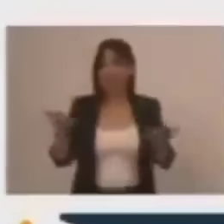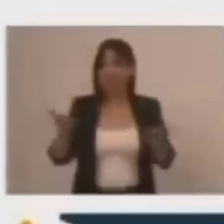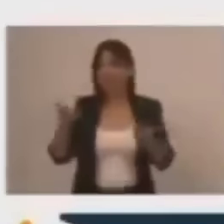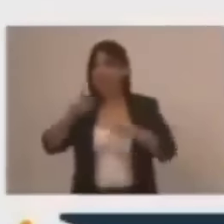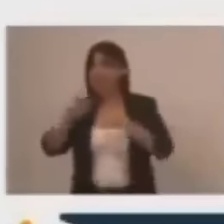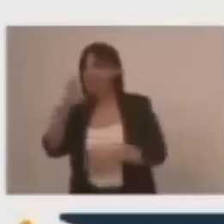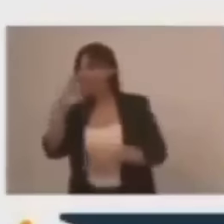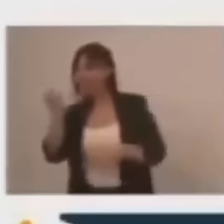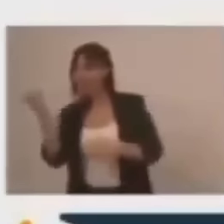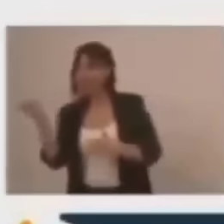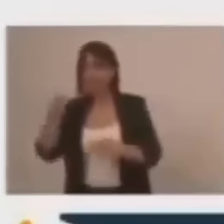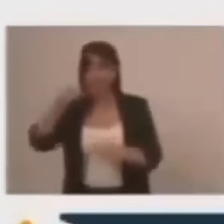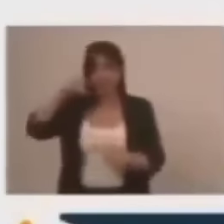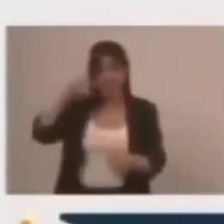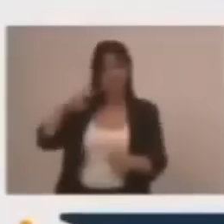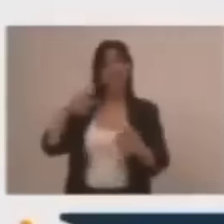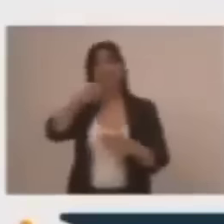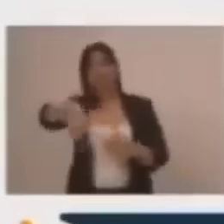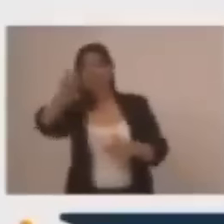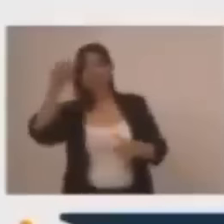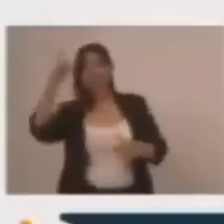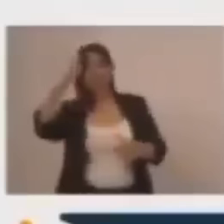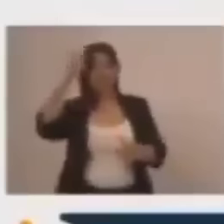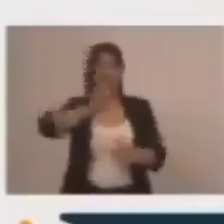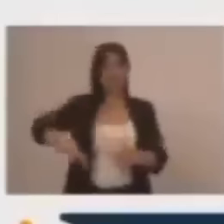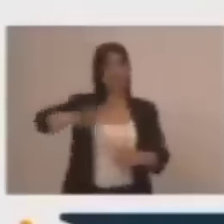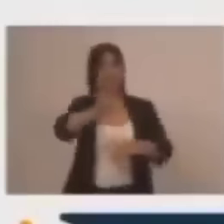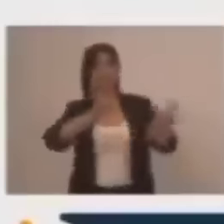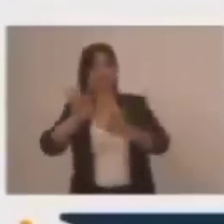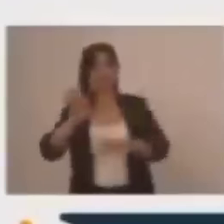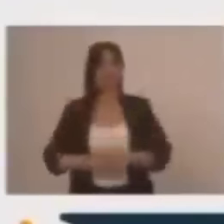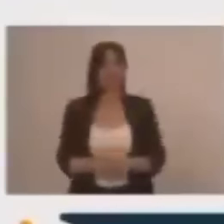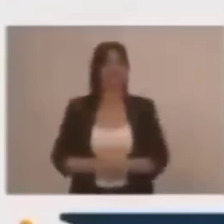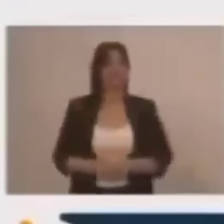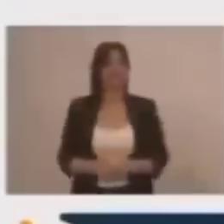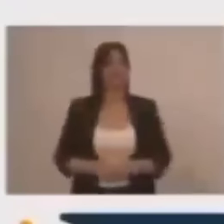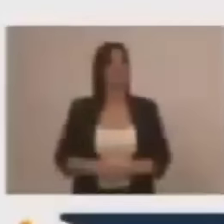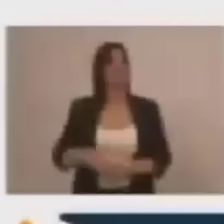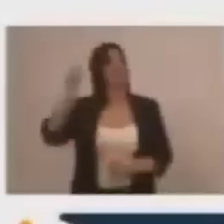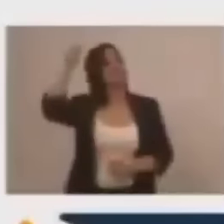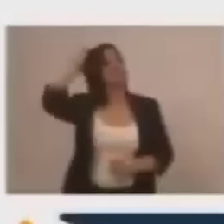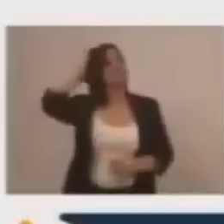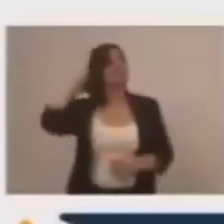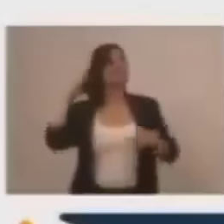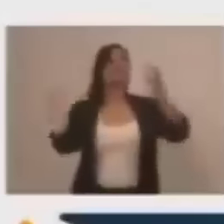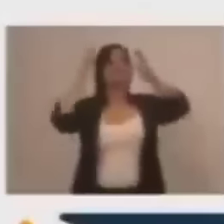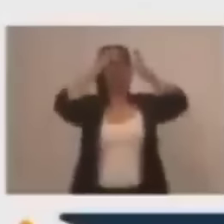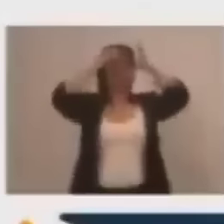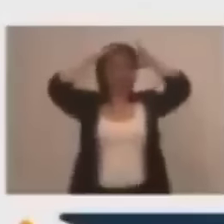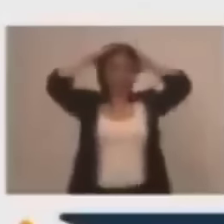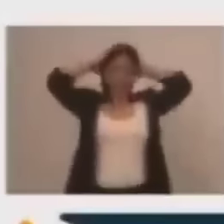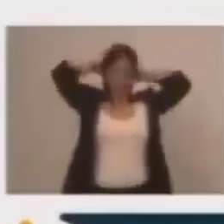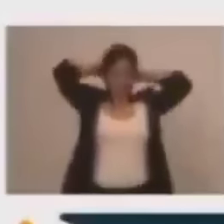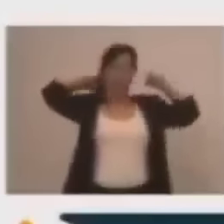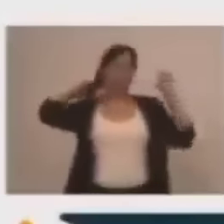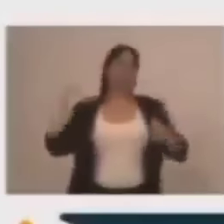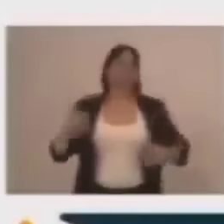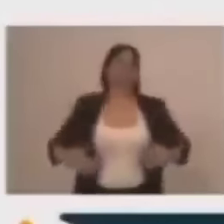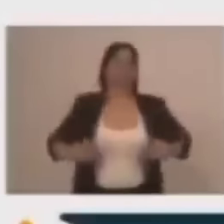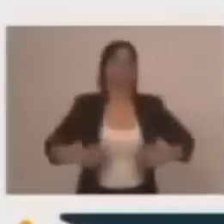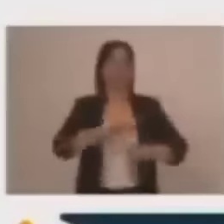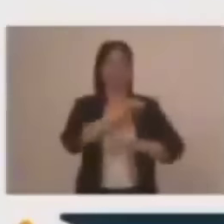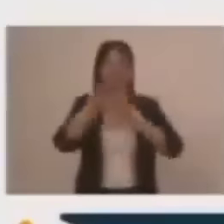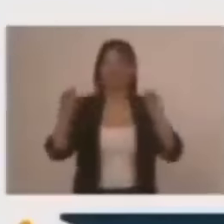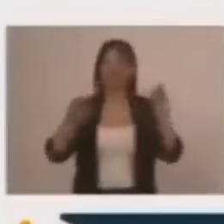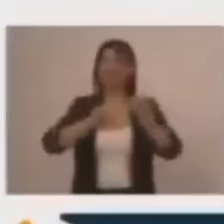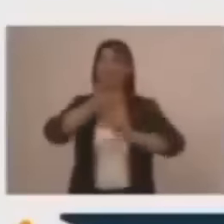pues le gritó pícaro, pícaro, pícaro o fícaro, fícaro, fícaro, ¿no? Pues Gutiérrez hace el robo en vivo y en directo con la